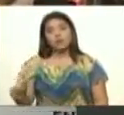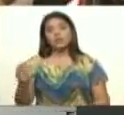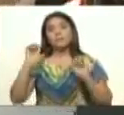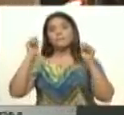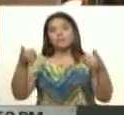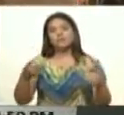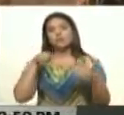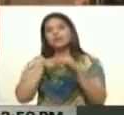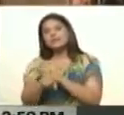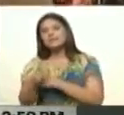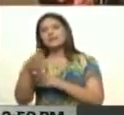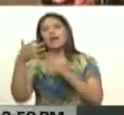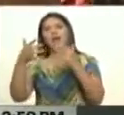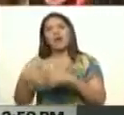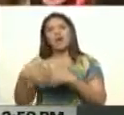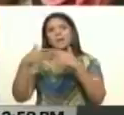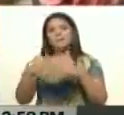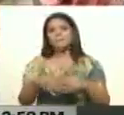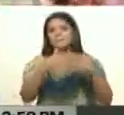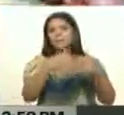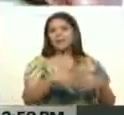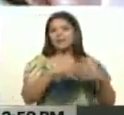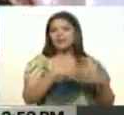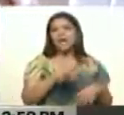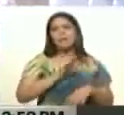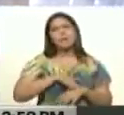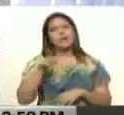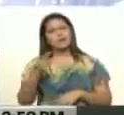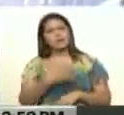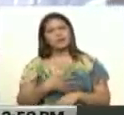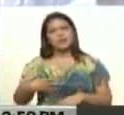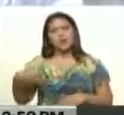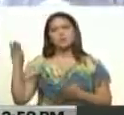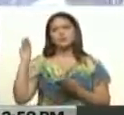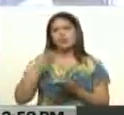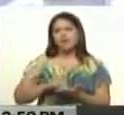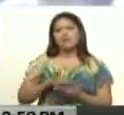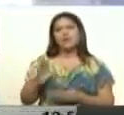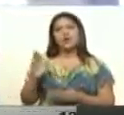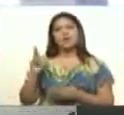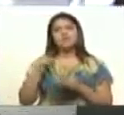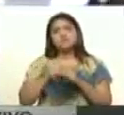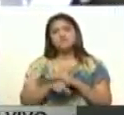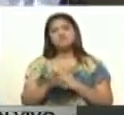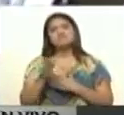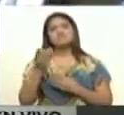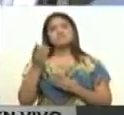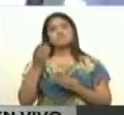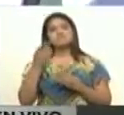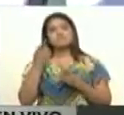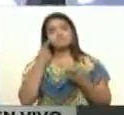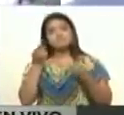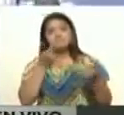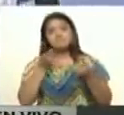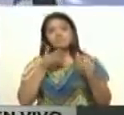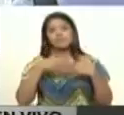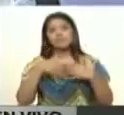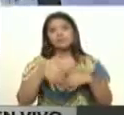ahí a la sede de las empresas, porque ellos y que van ahora que vuelven de nuevo y que van a administrar su